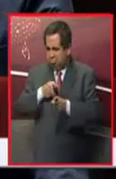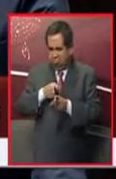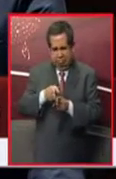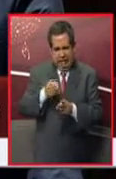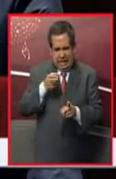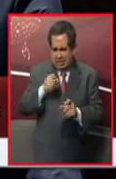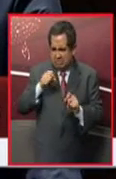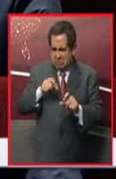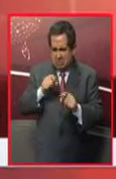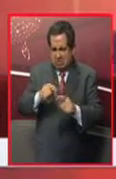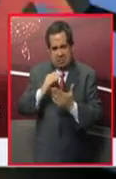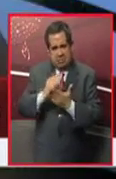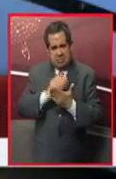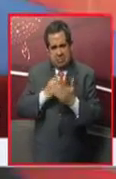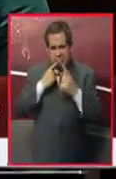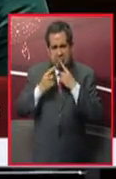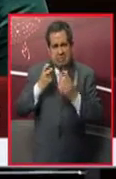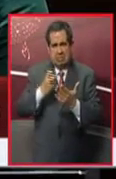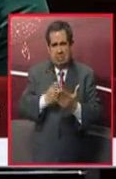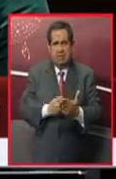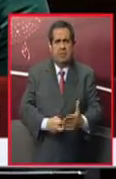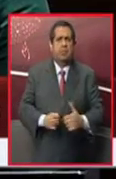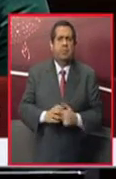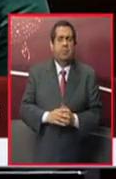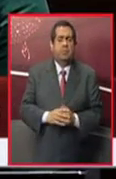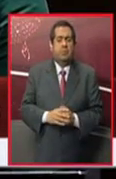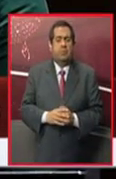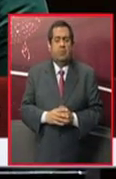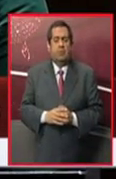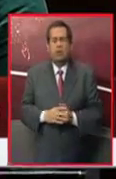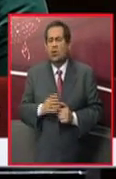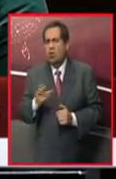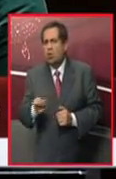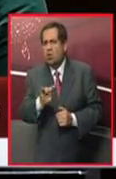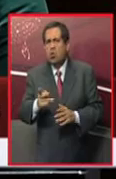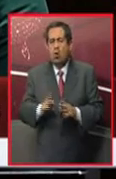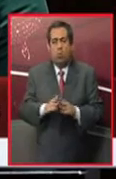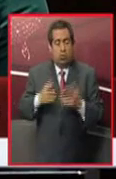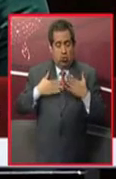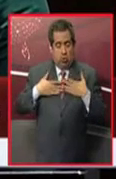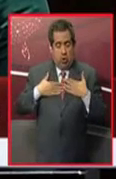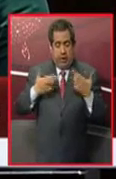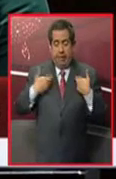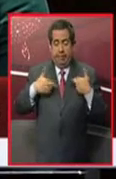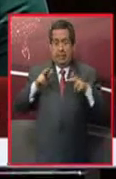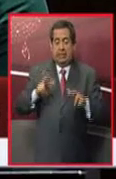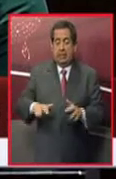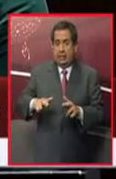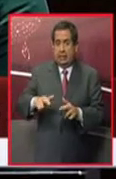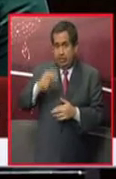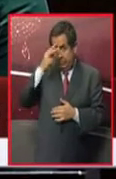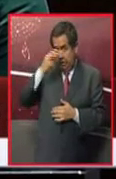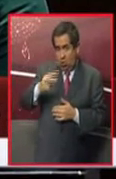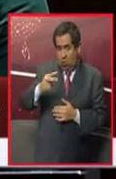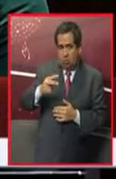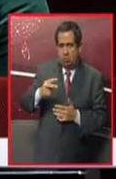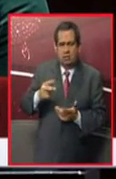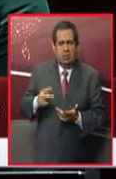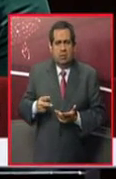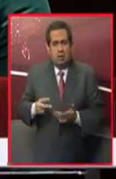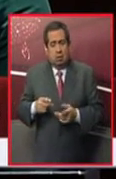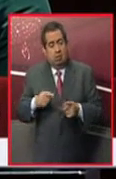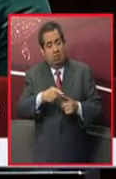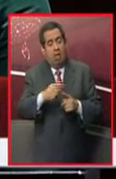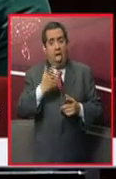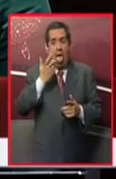nuestra agenda legislativa. Como seres humanos y como representantes del pueblo de México, no podemos permitir que